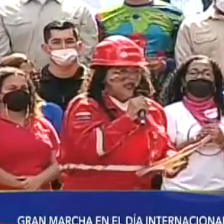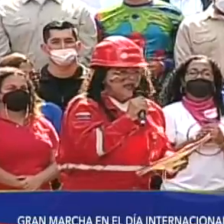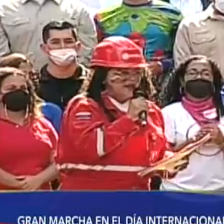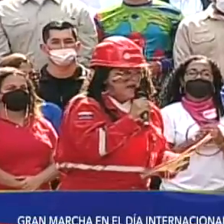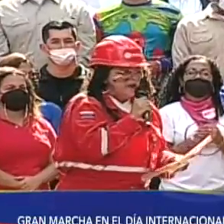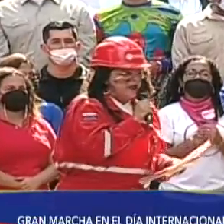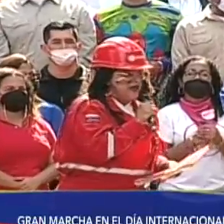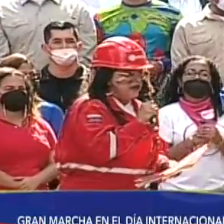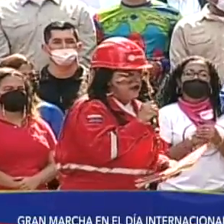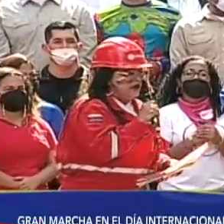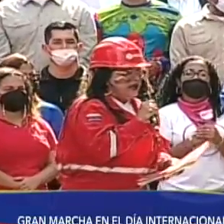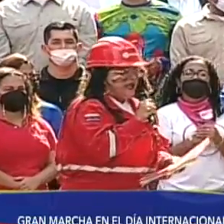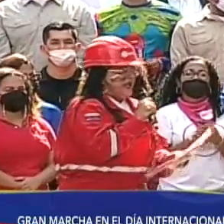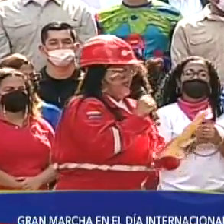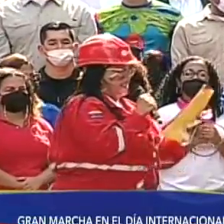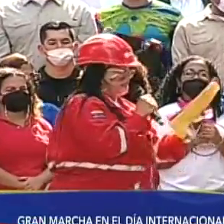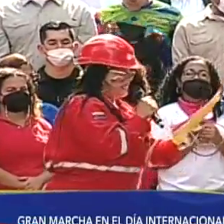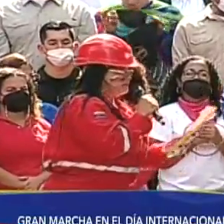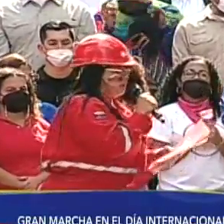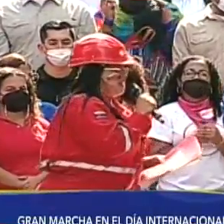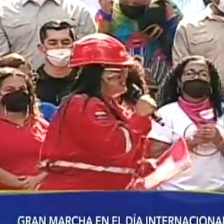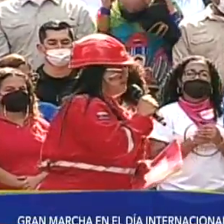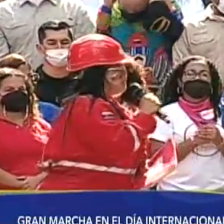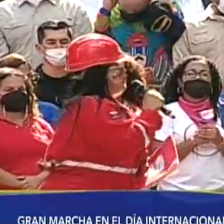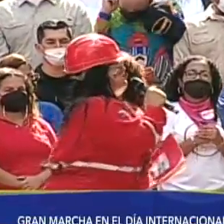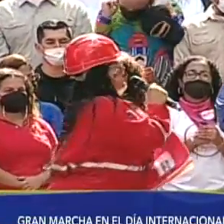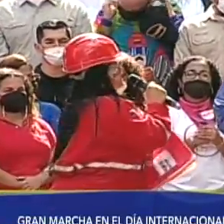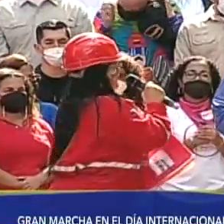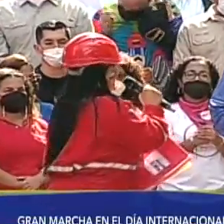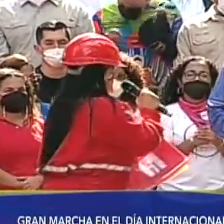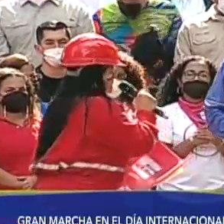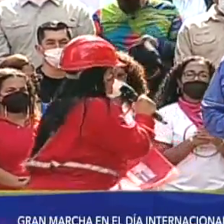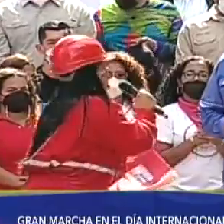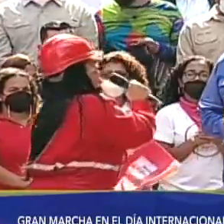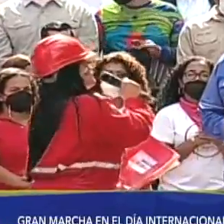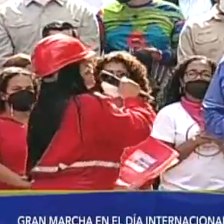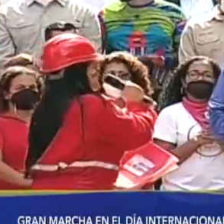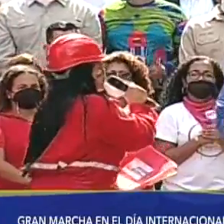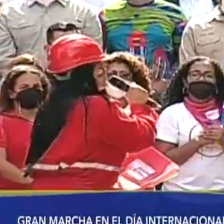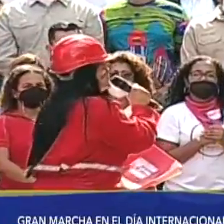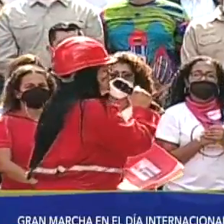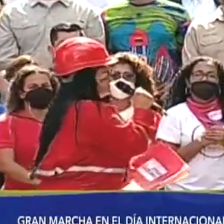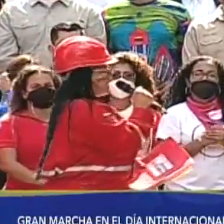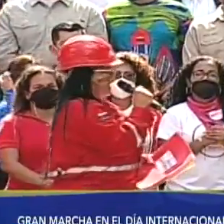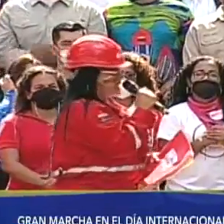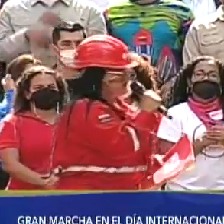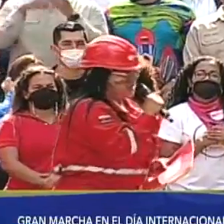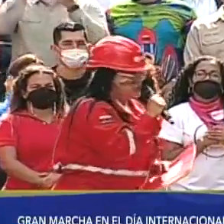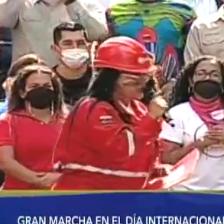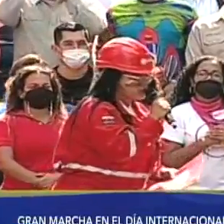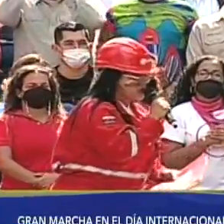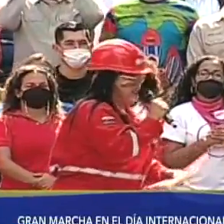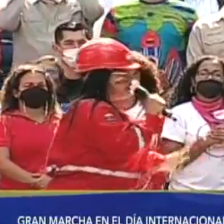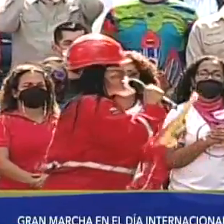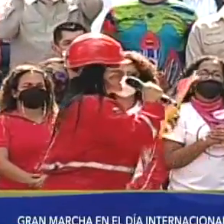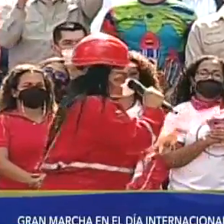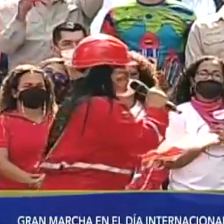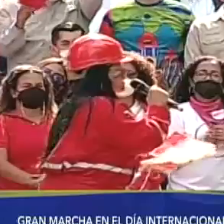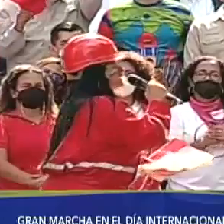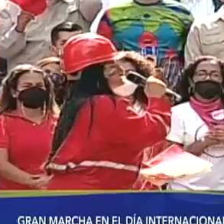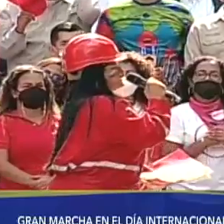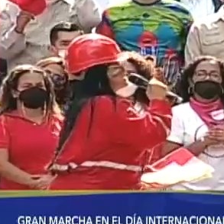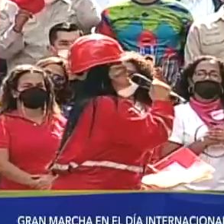nosotros le estamos pidiendo dentro de esa propuesta la principal y la primordial, que es para nosotros